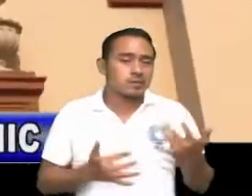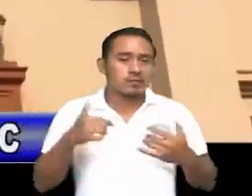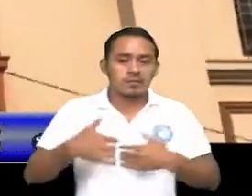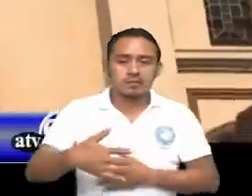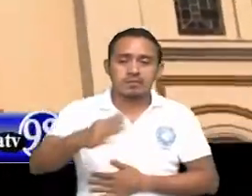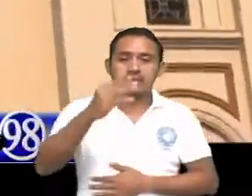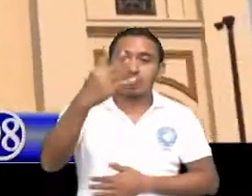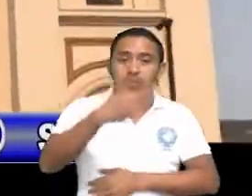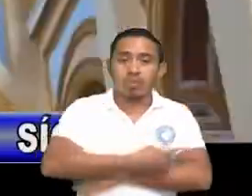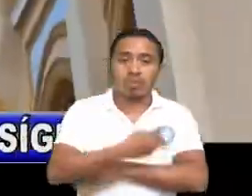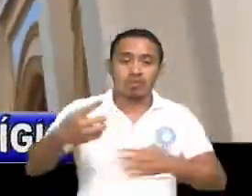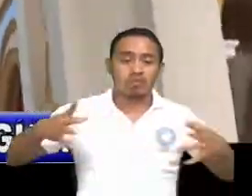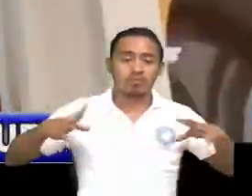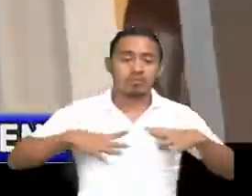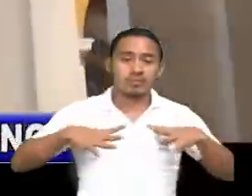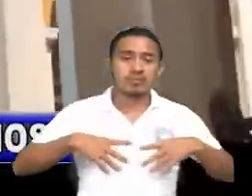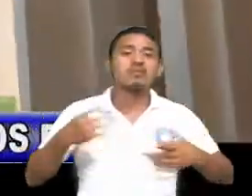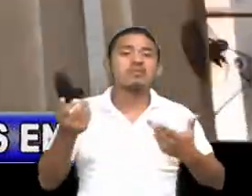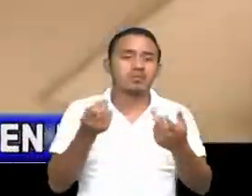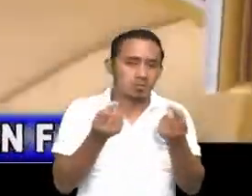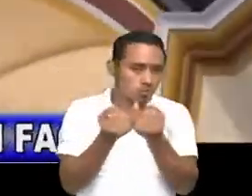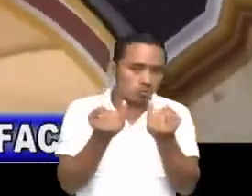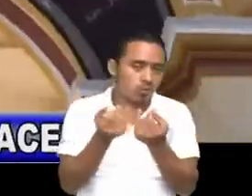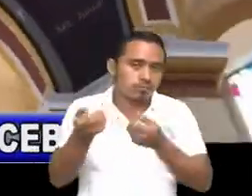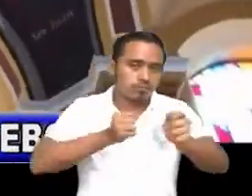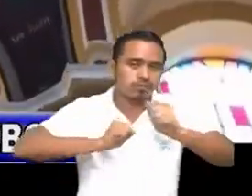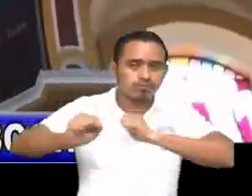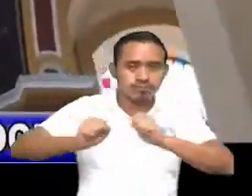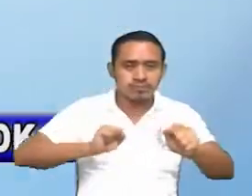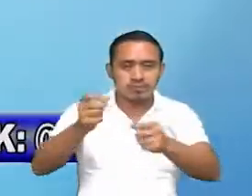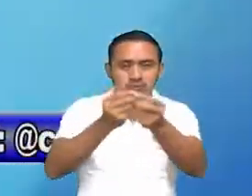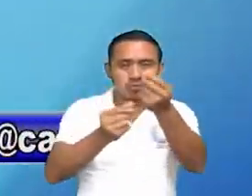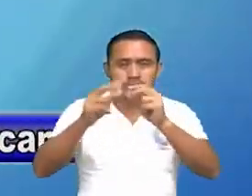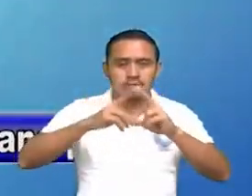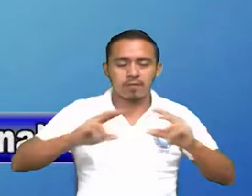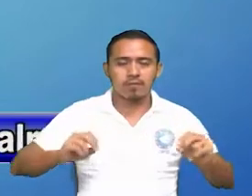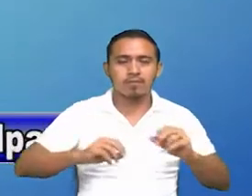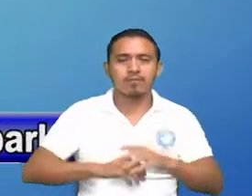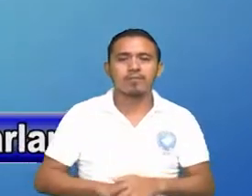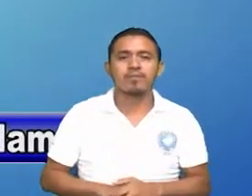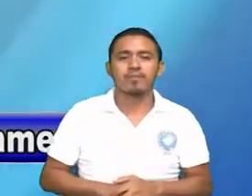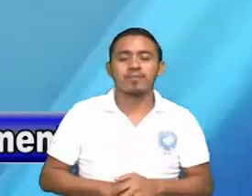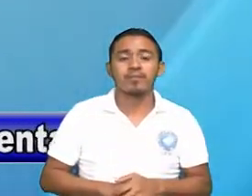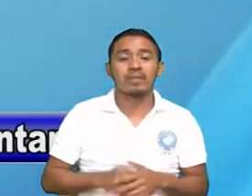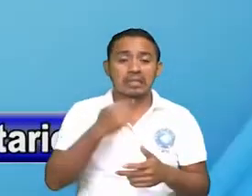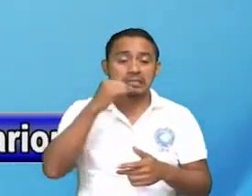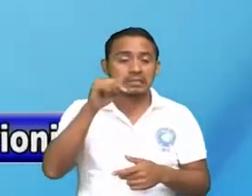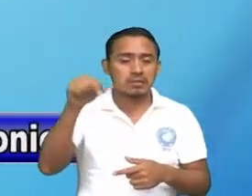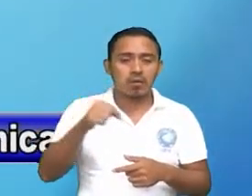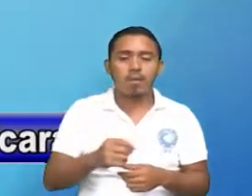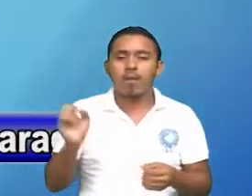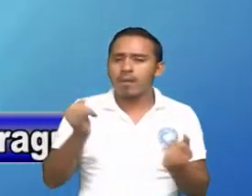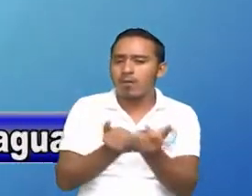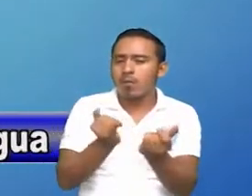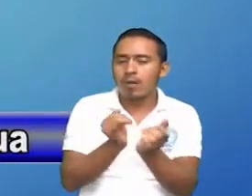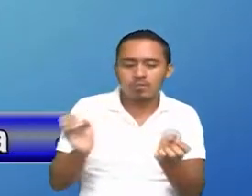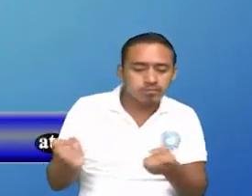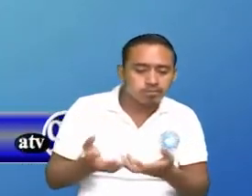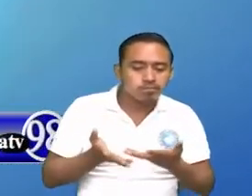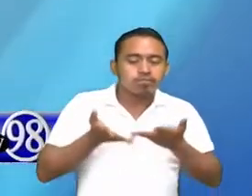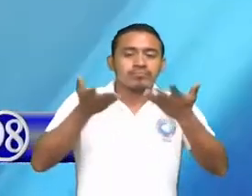largo de 4 días dinamice la economía nicaragüense. Y las cámaras lo ven como un oxígeno para la